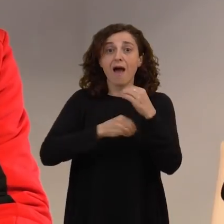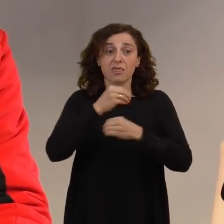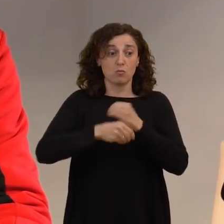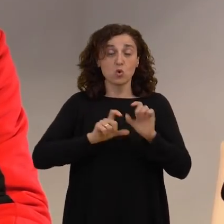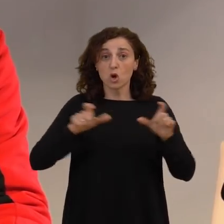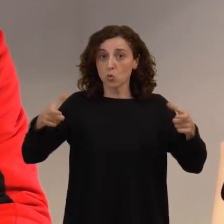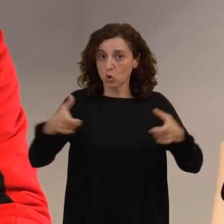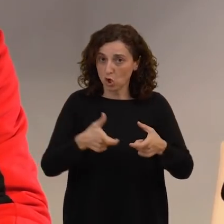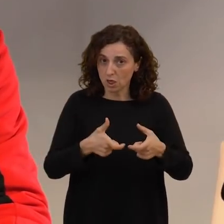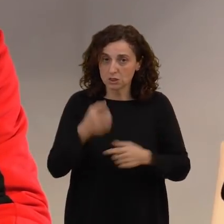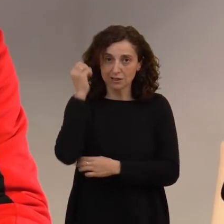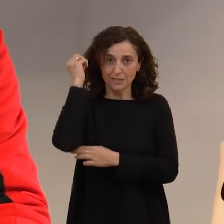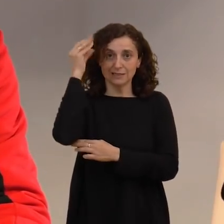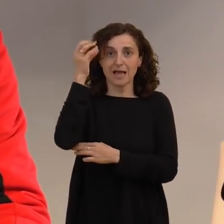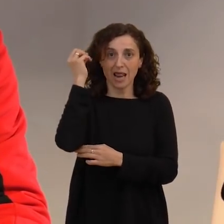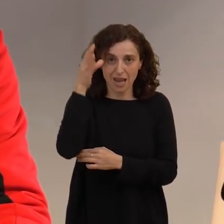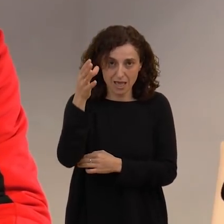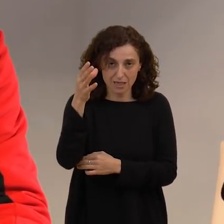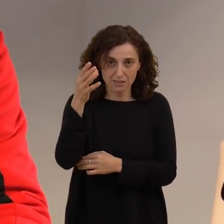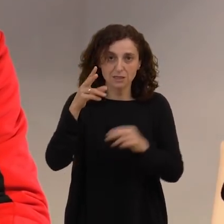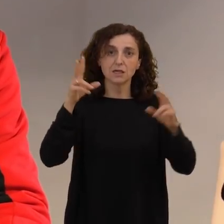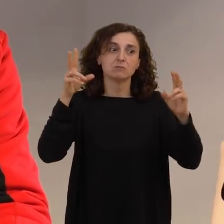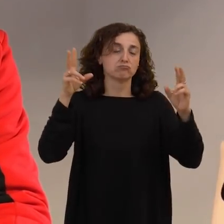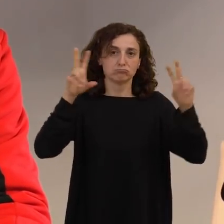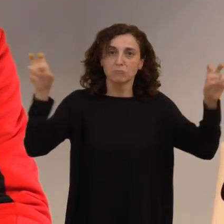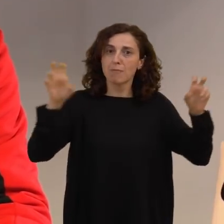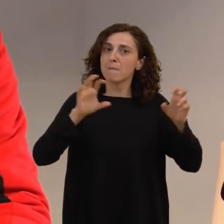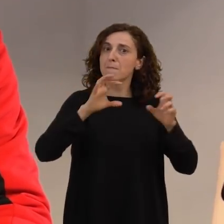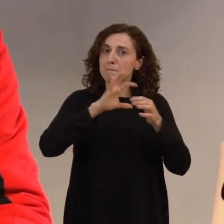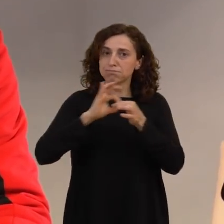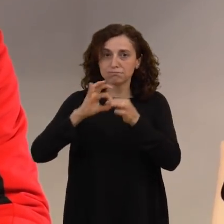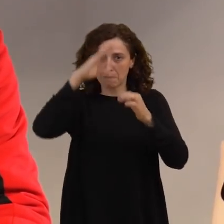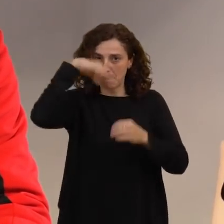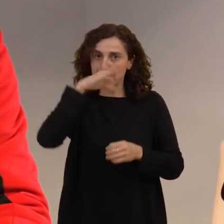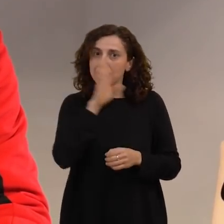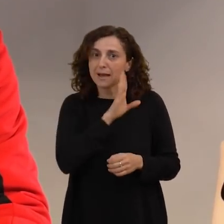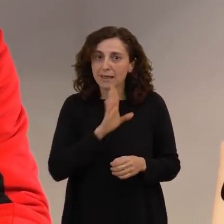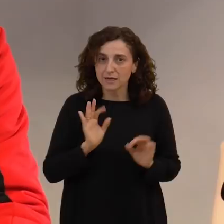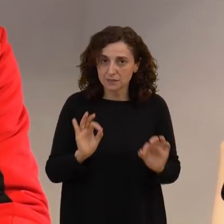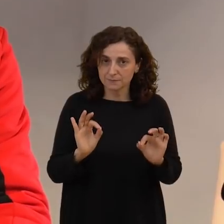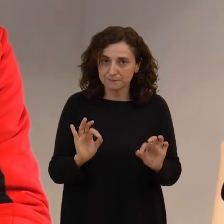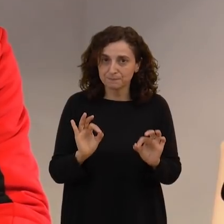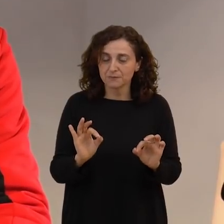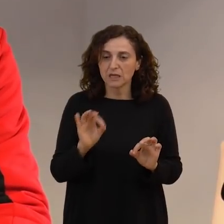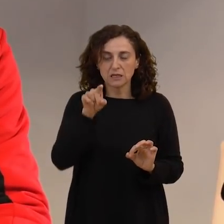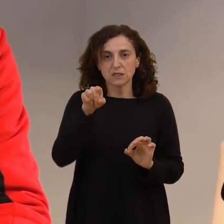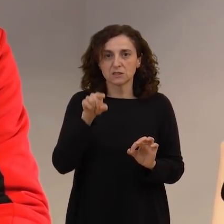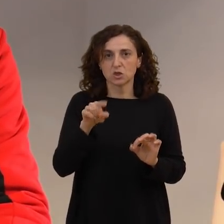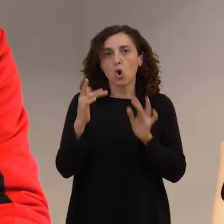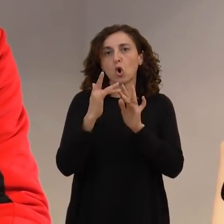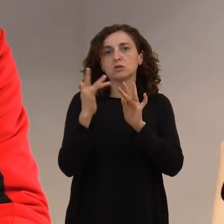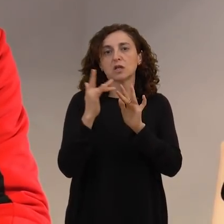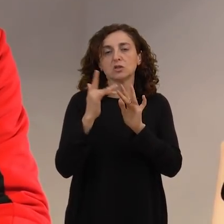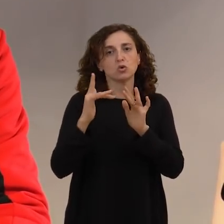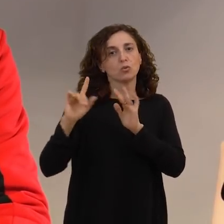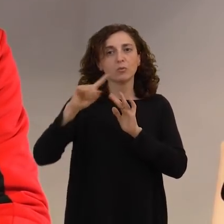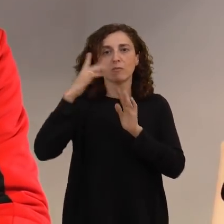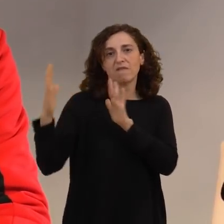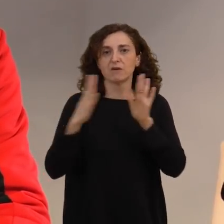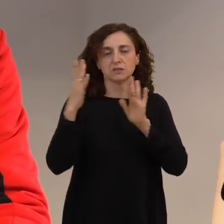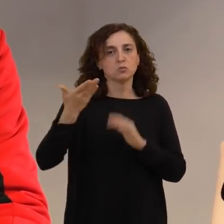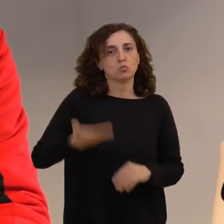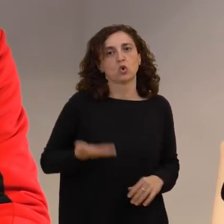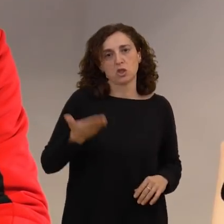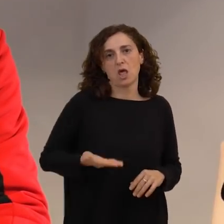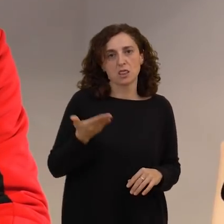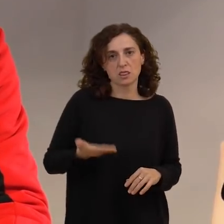reuniones, se hacen charlas a nivel de padres y los primeros momentos de contacto son muy importantes.